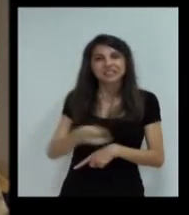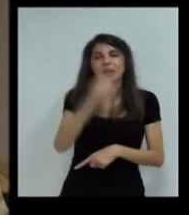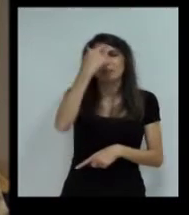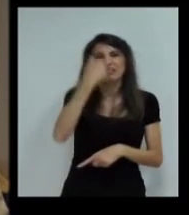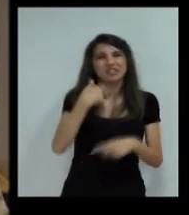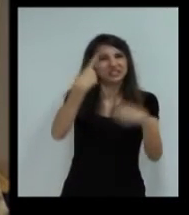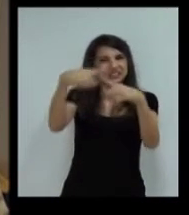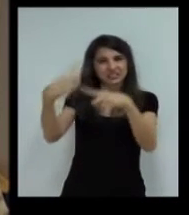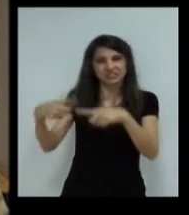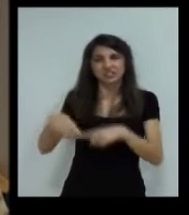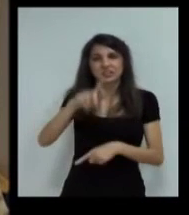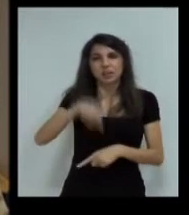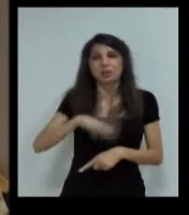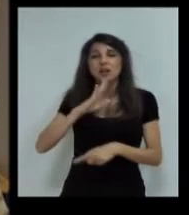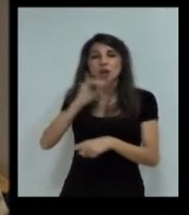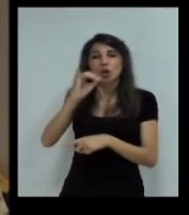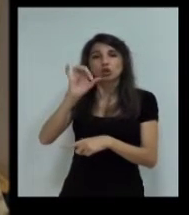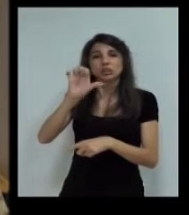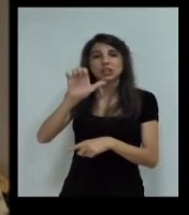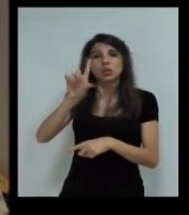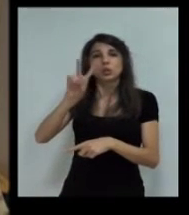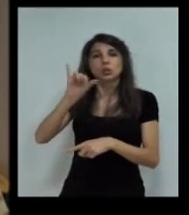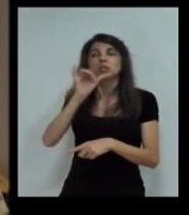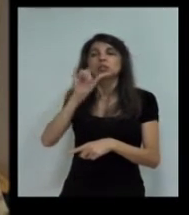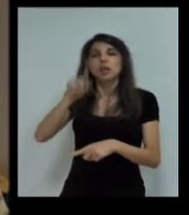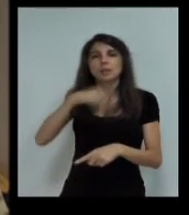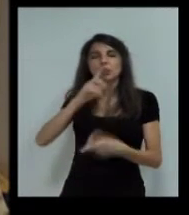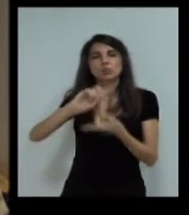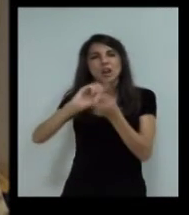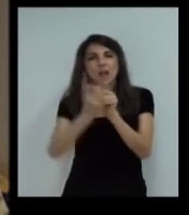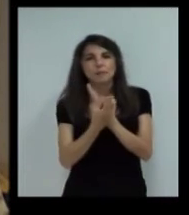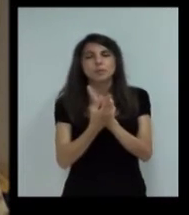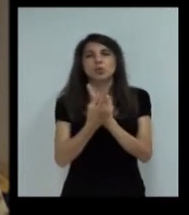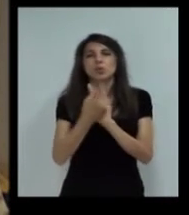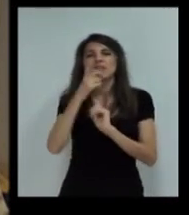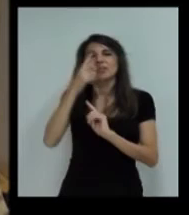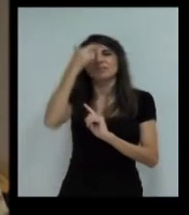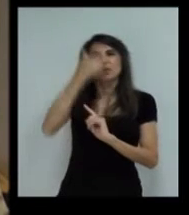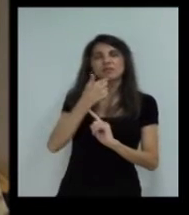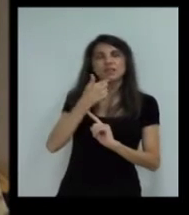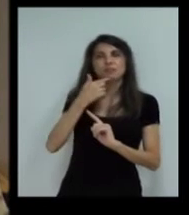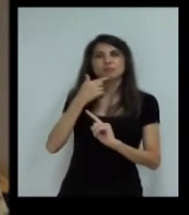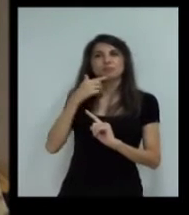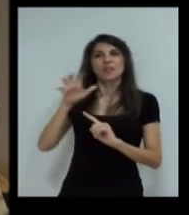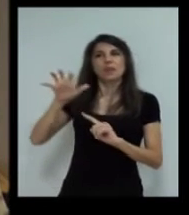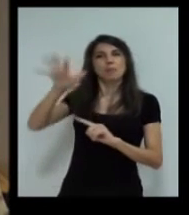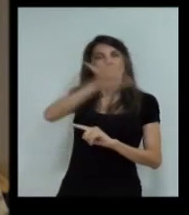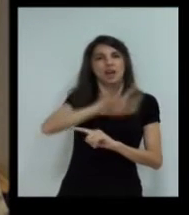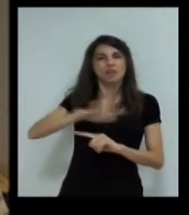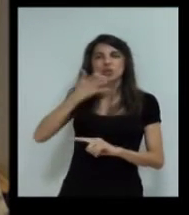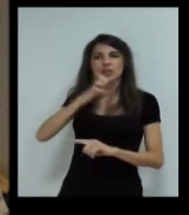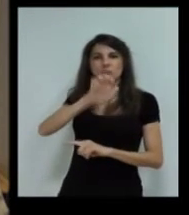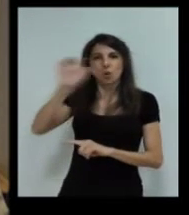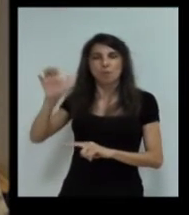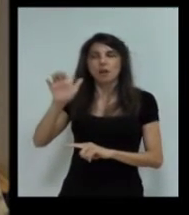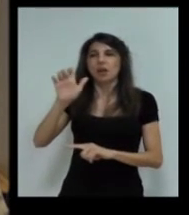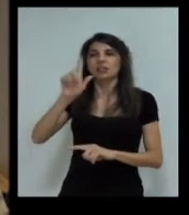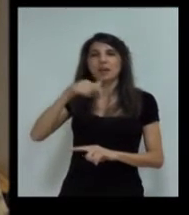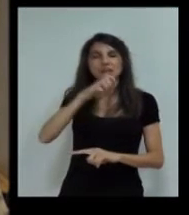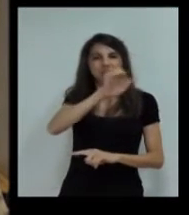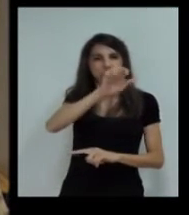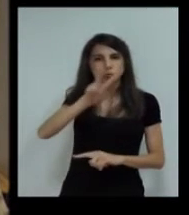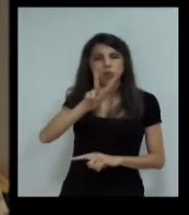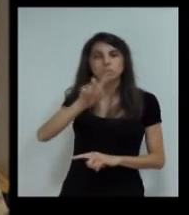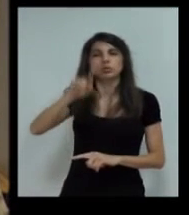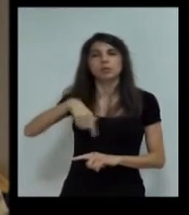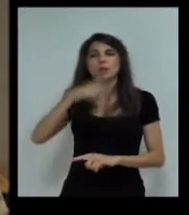Luis, hay un cambio del perfil demográfico importantísimo en toda Europa, por lo menos, y en Estados Unidos y en